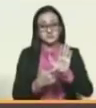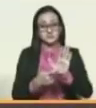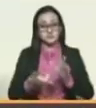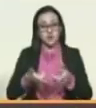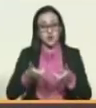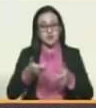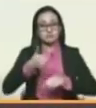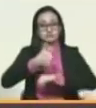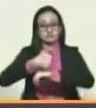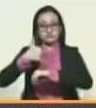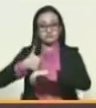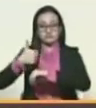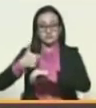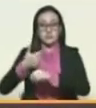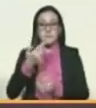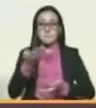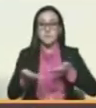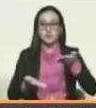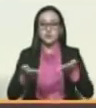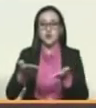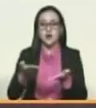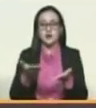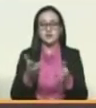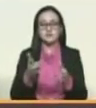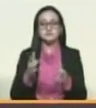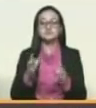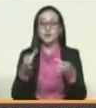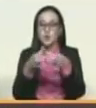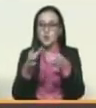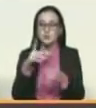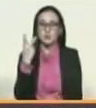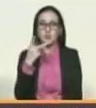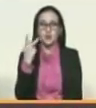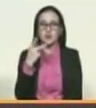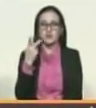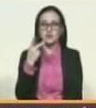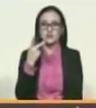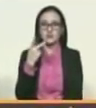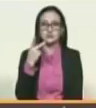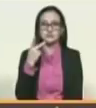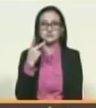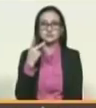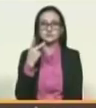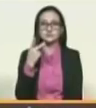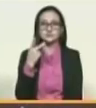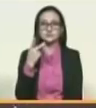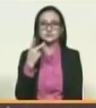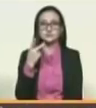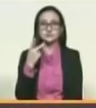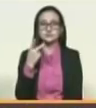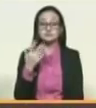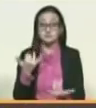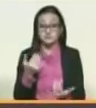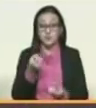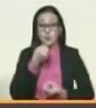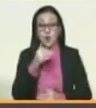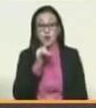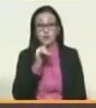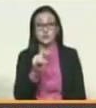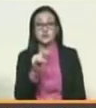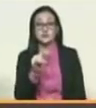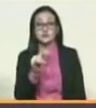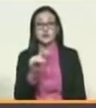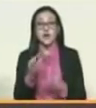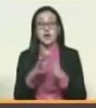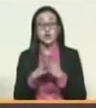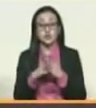para postular por parte de las organizaciones con fines políticos. Y aquí le quiero dar una extraordinaria noticia a las venezolanas y